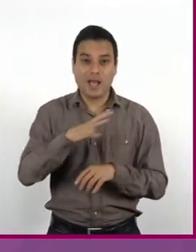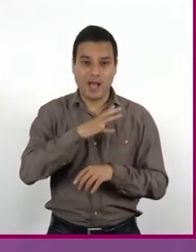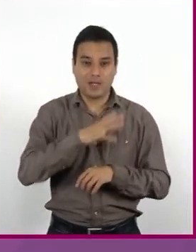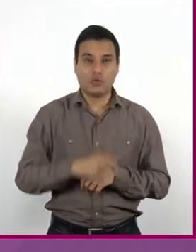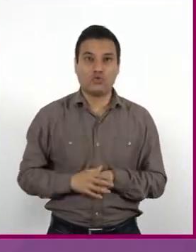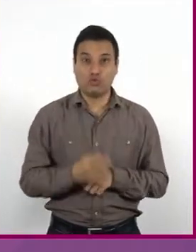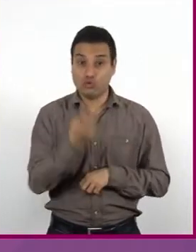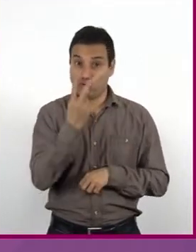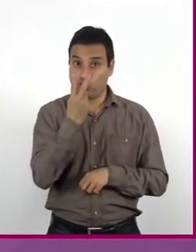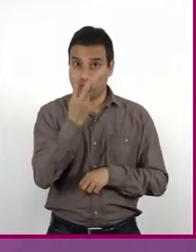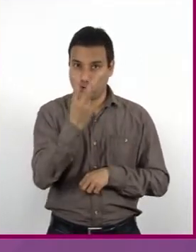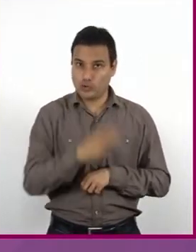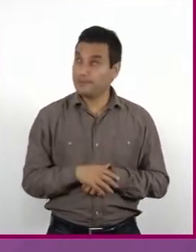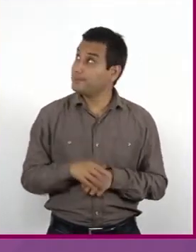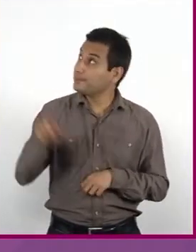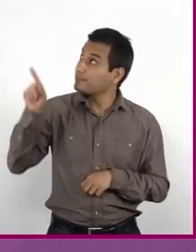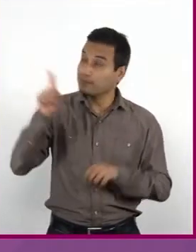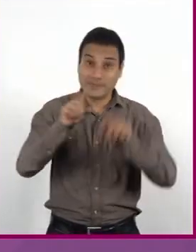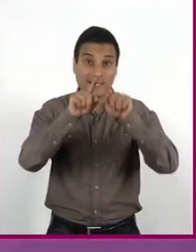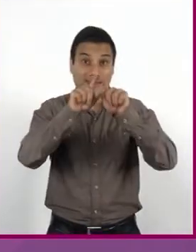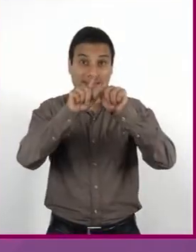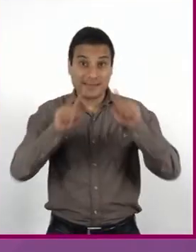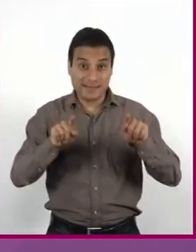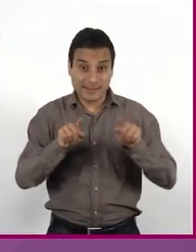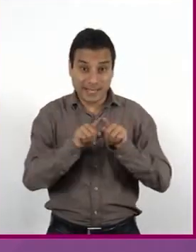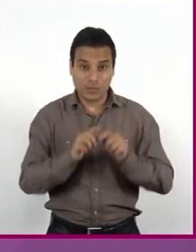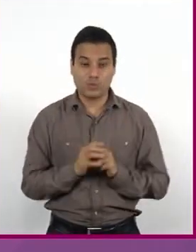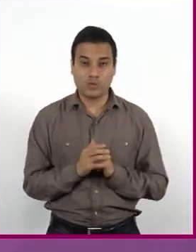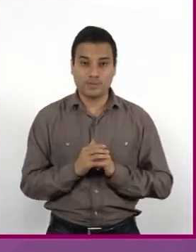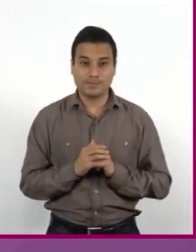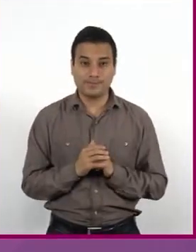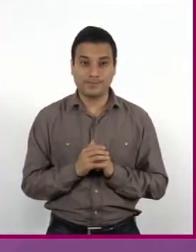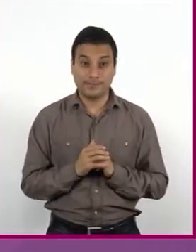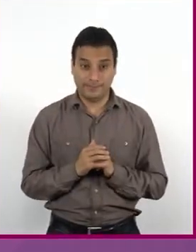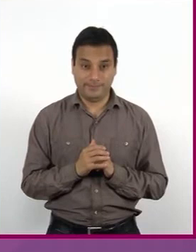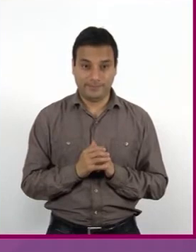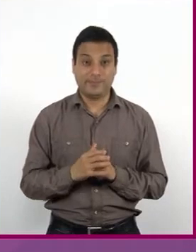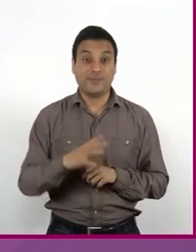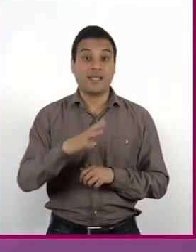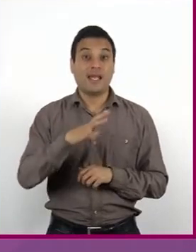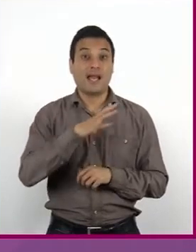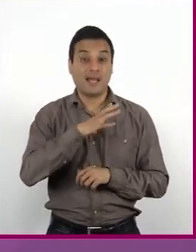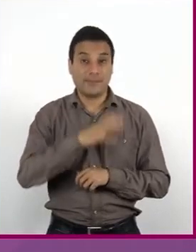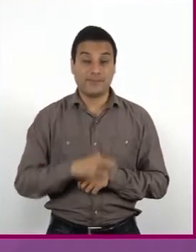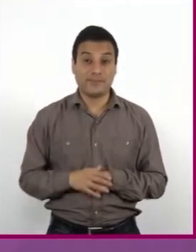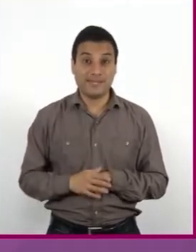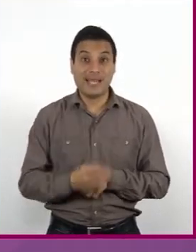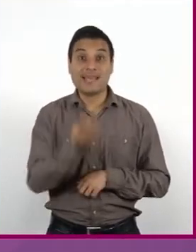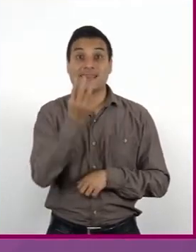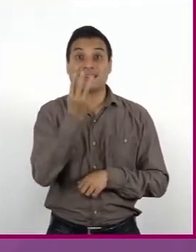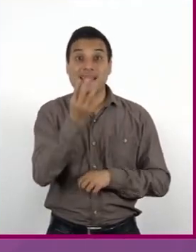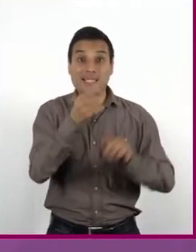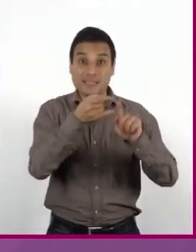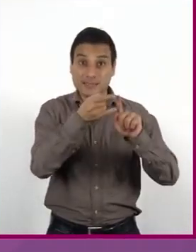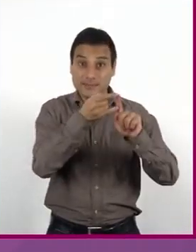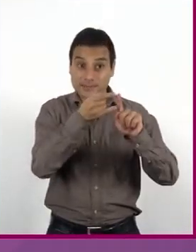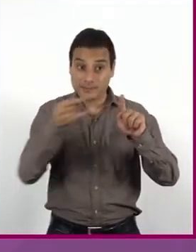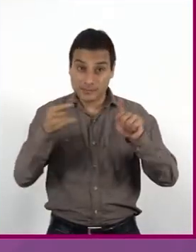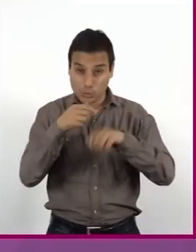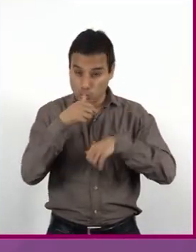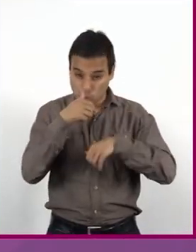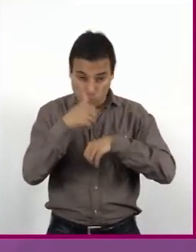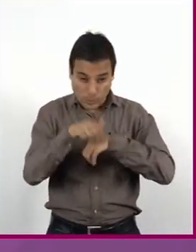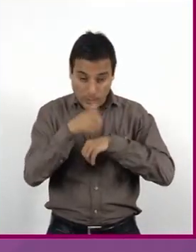o congruentes, 3 caras rectangulares cuyas alturas son las mismas y también las medidas de su largo